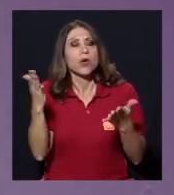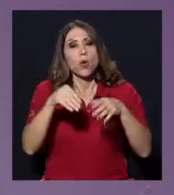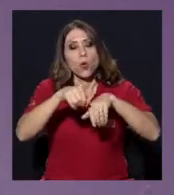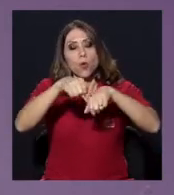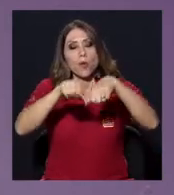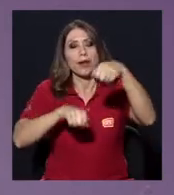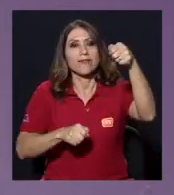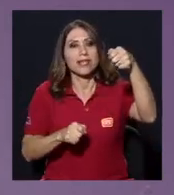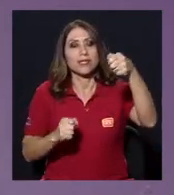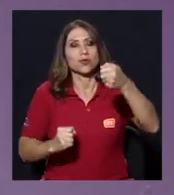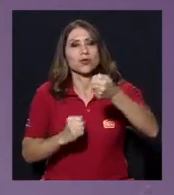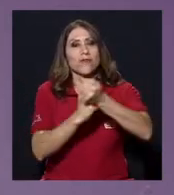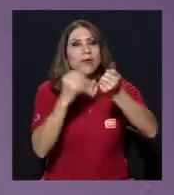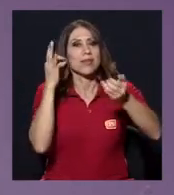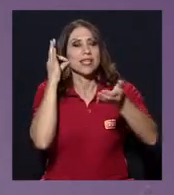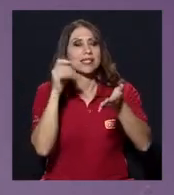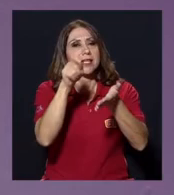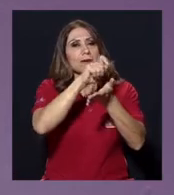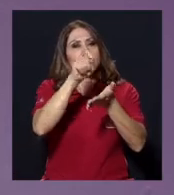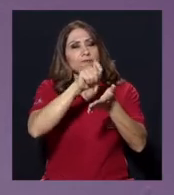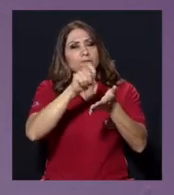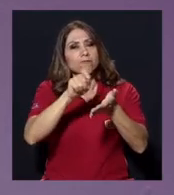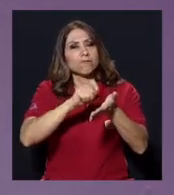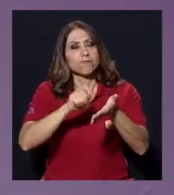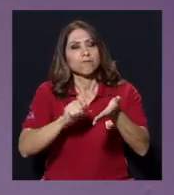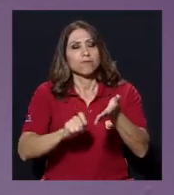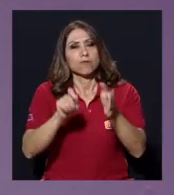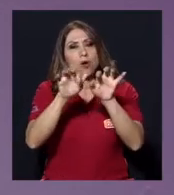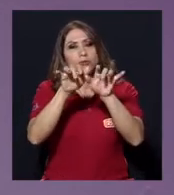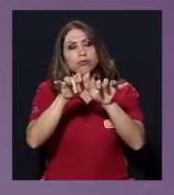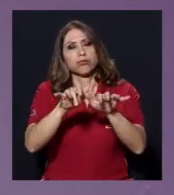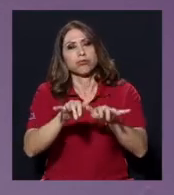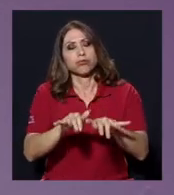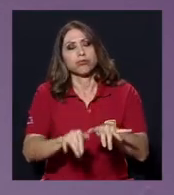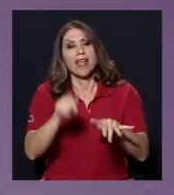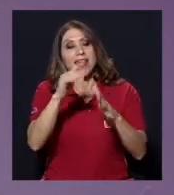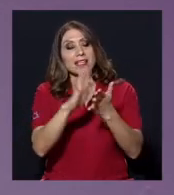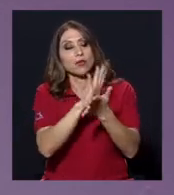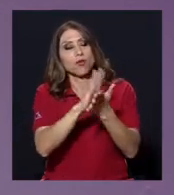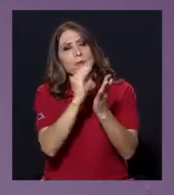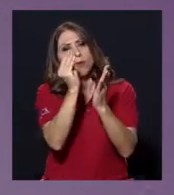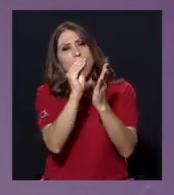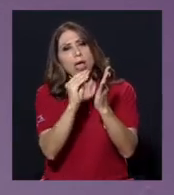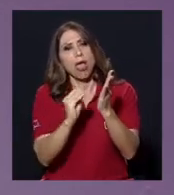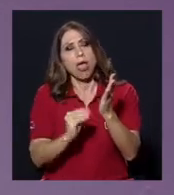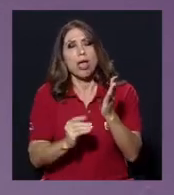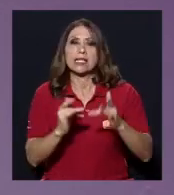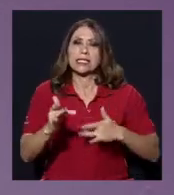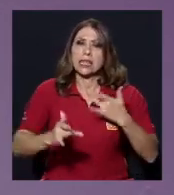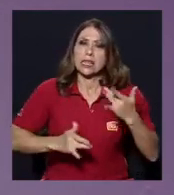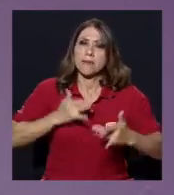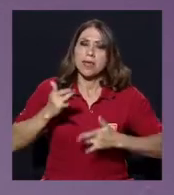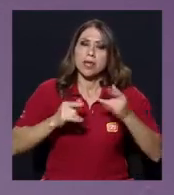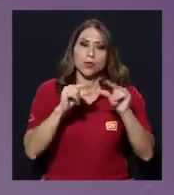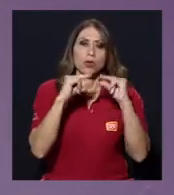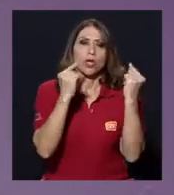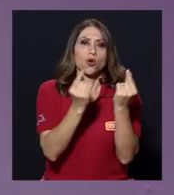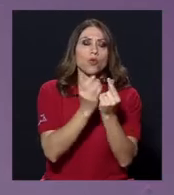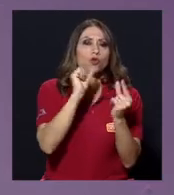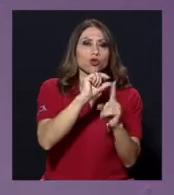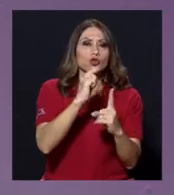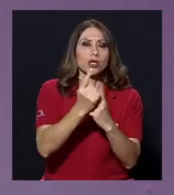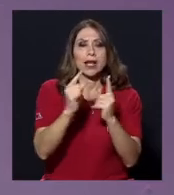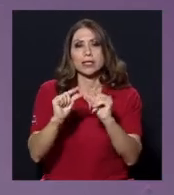feminista, un documento que recoge sentimiento de grupos sociales y grupos de mujeres